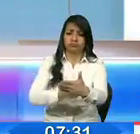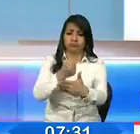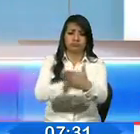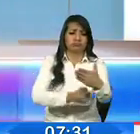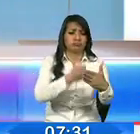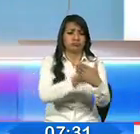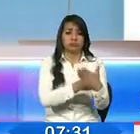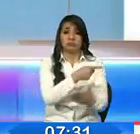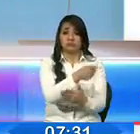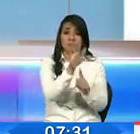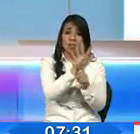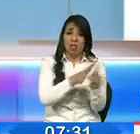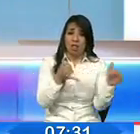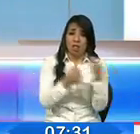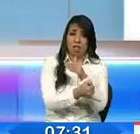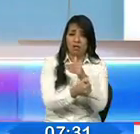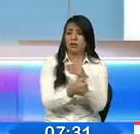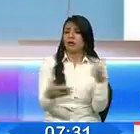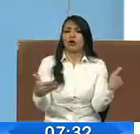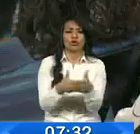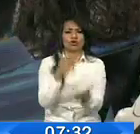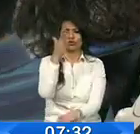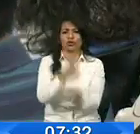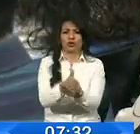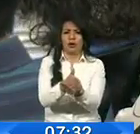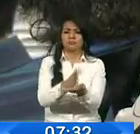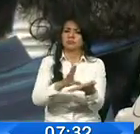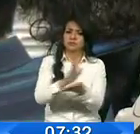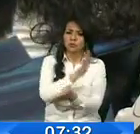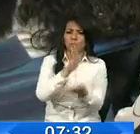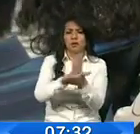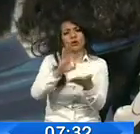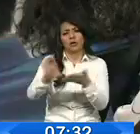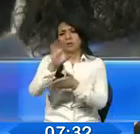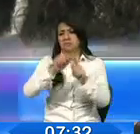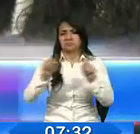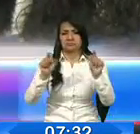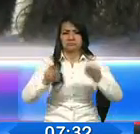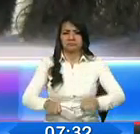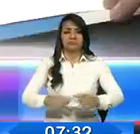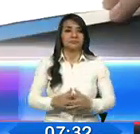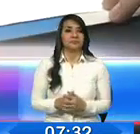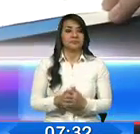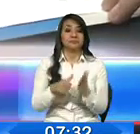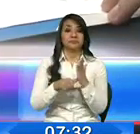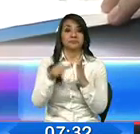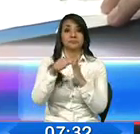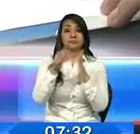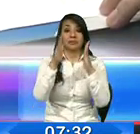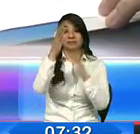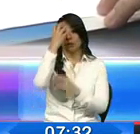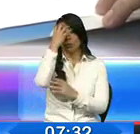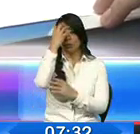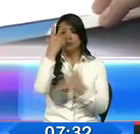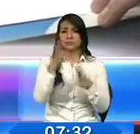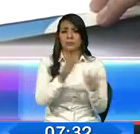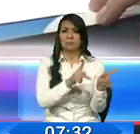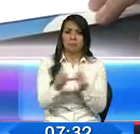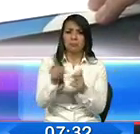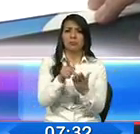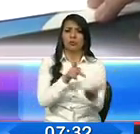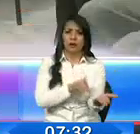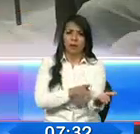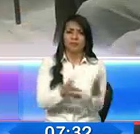de la violencia sexual en el sistema educativo. Que tras los lamentables hechos, el Ministerio trabaja en programas de capacitación,